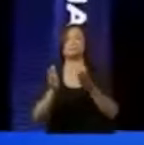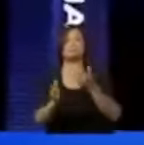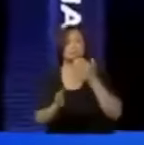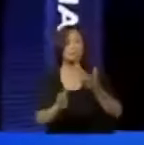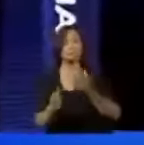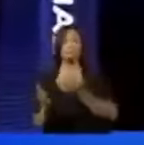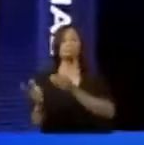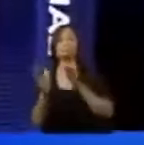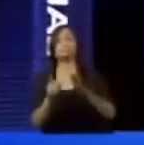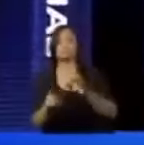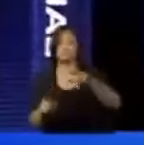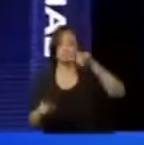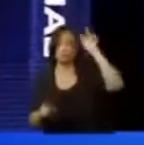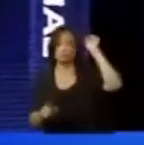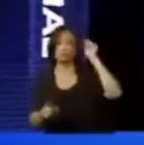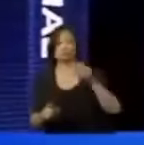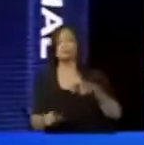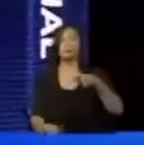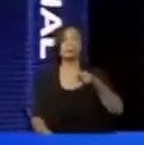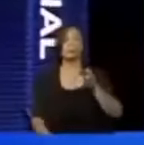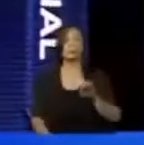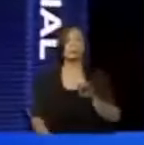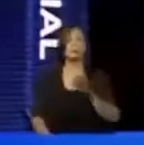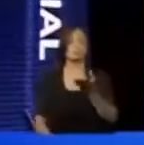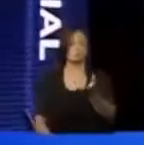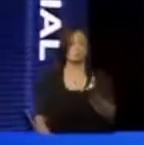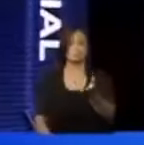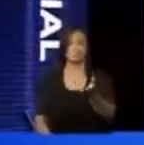candidato Luis Abinader del PRM.